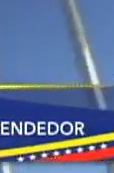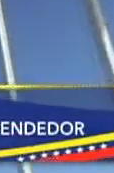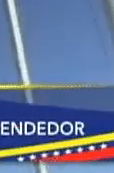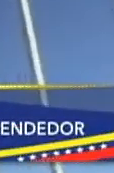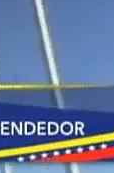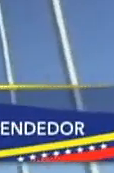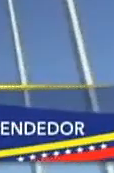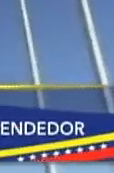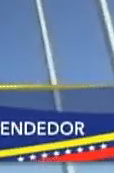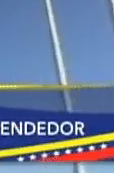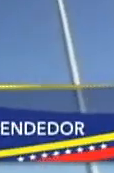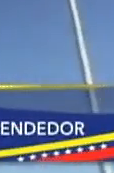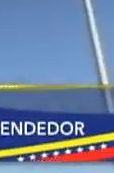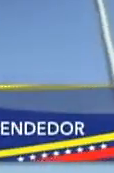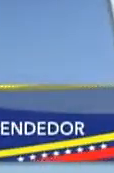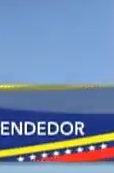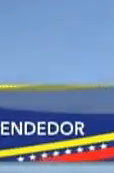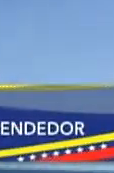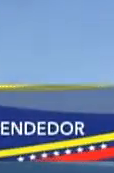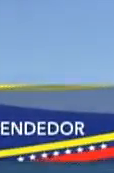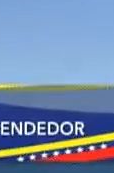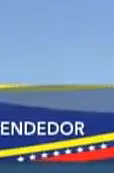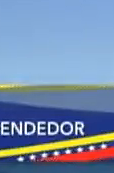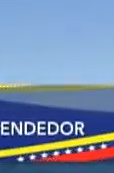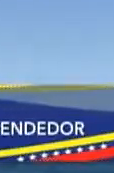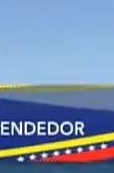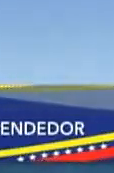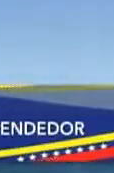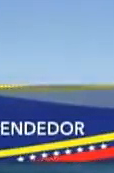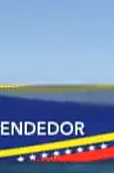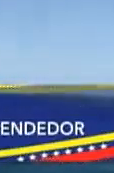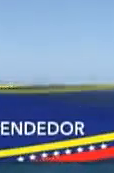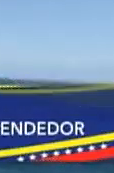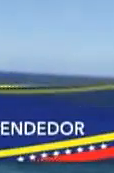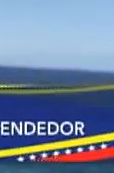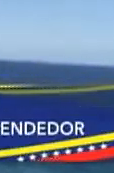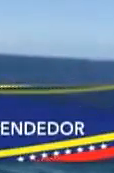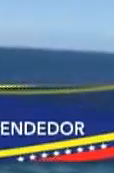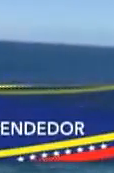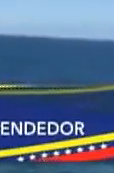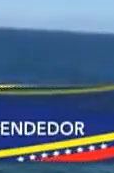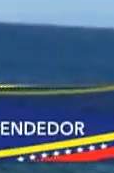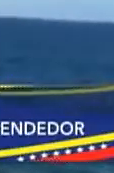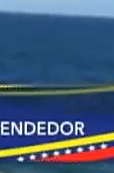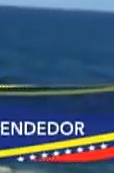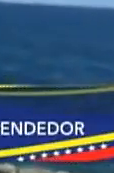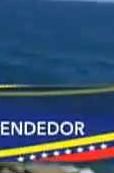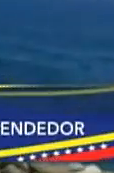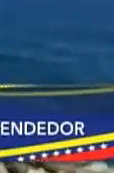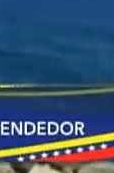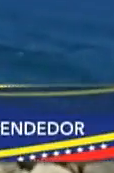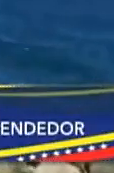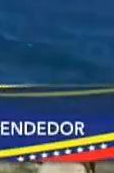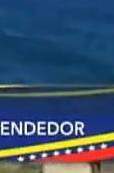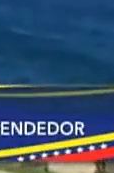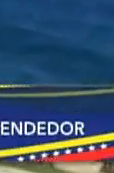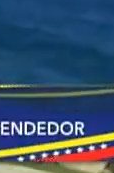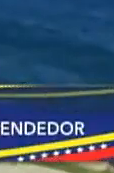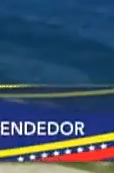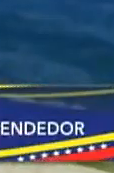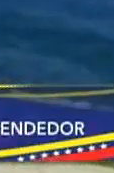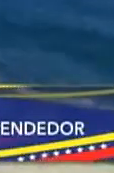emprendedoresjuntos.gov.ve como una plataforma de integración de las iniciativas de negocio, a través del cual los emprendedores se pueden registrar y de esta